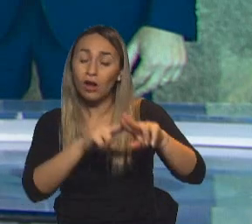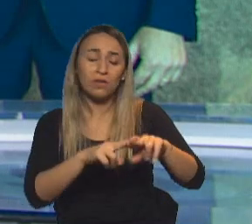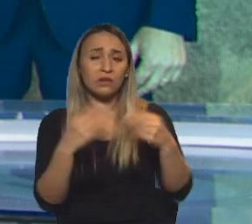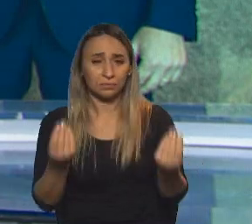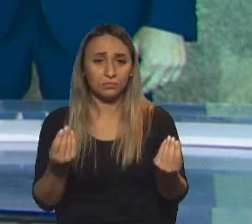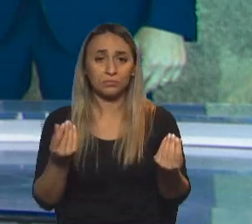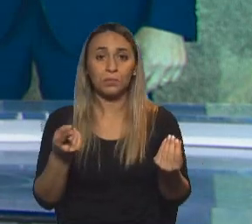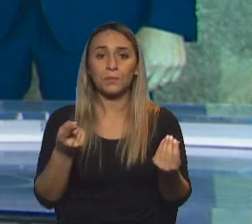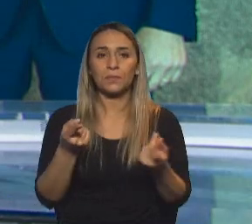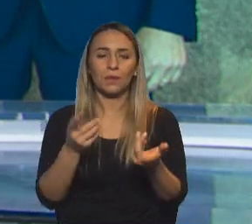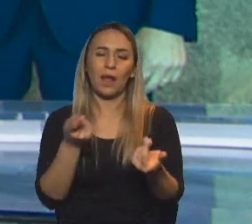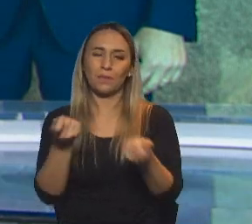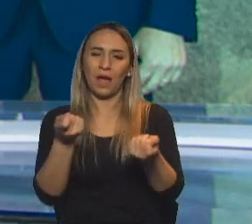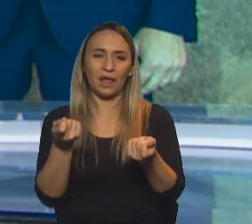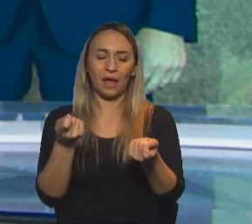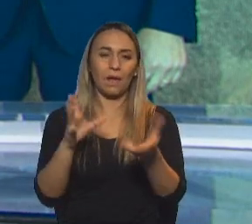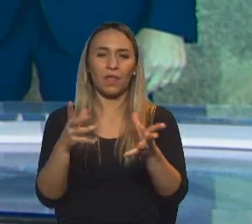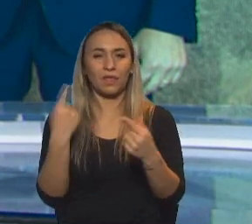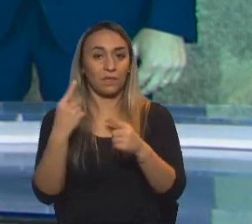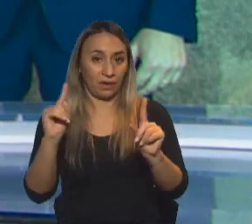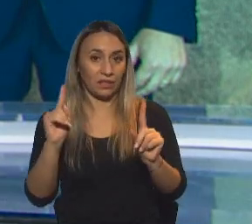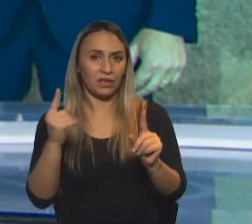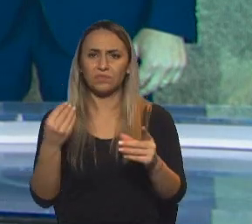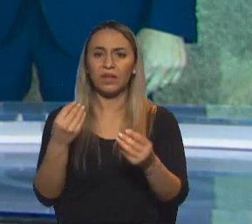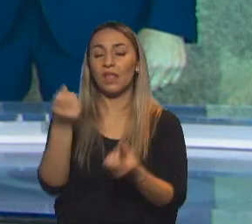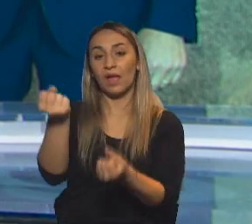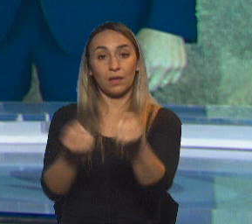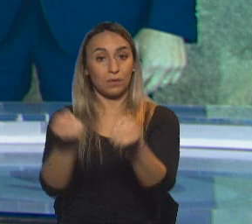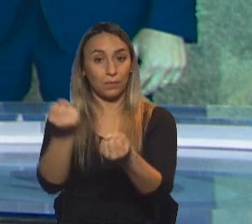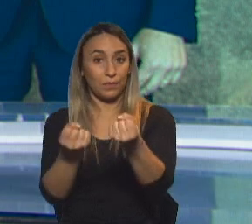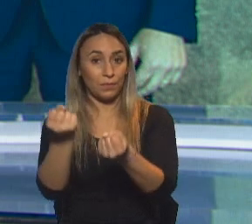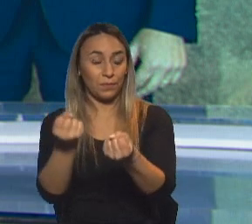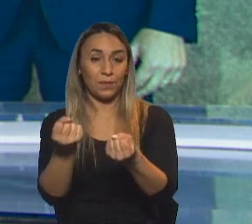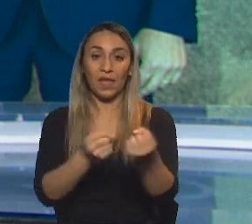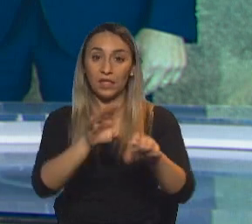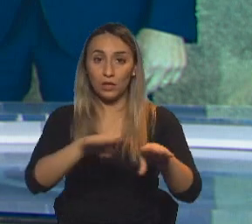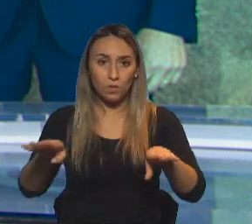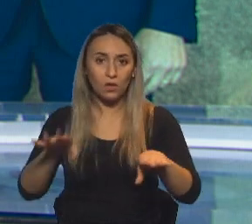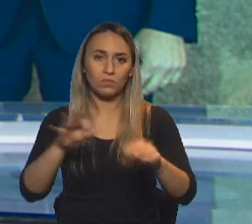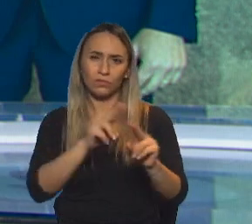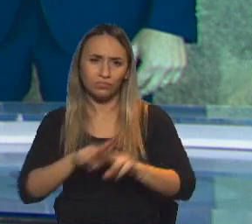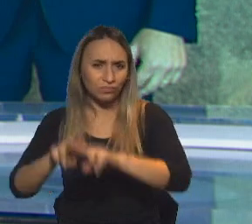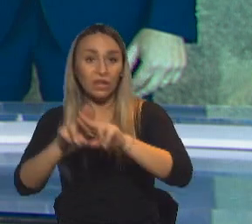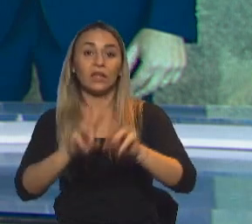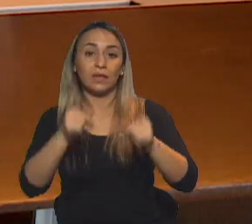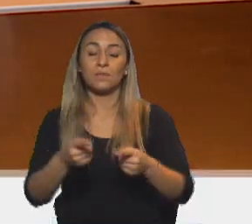administrar de otra manera el consumo de la flota de los vehículos y también disminuir gastos.